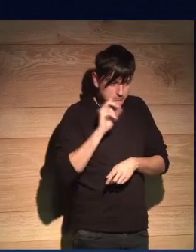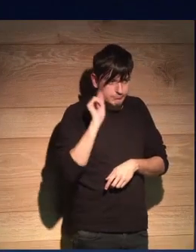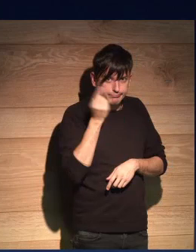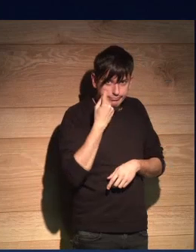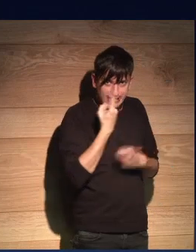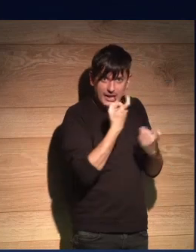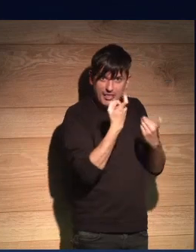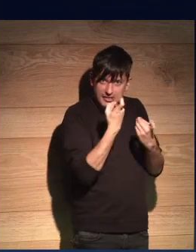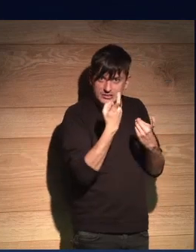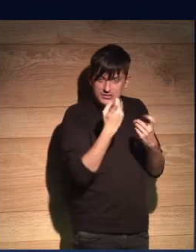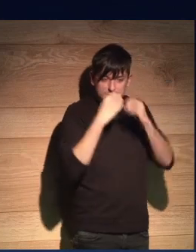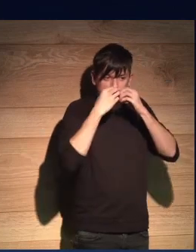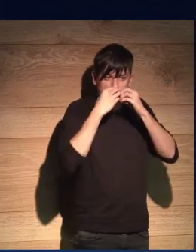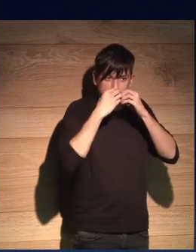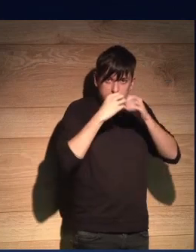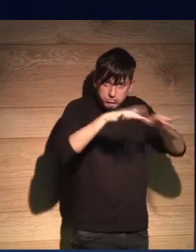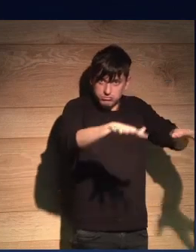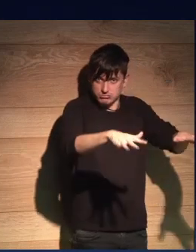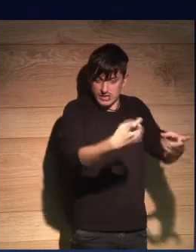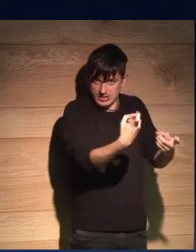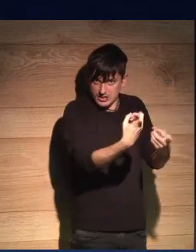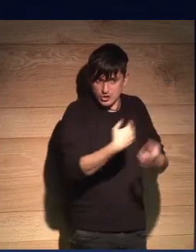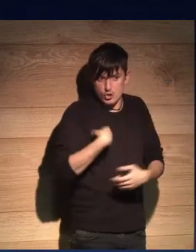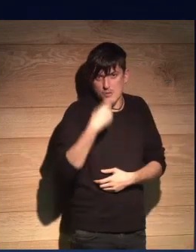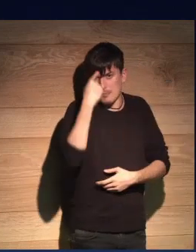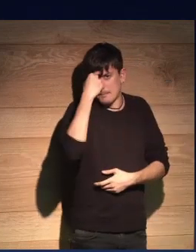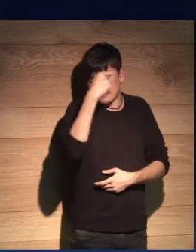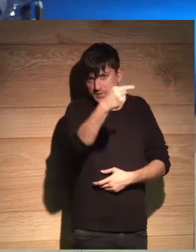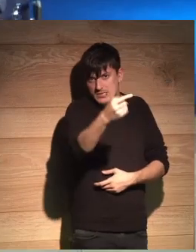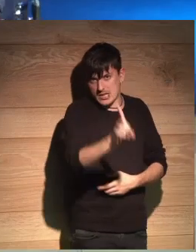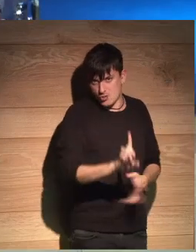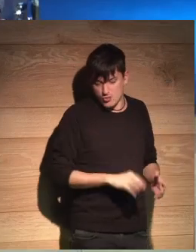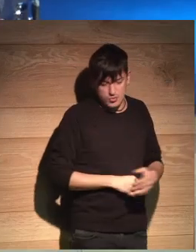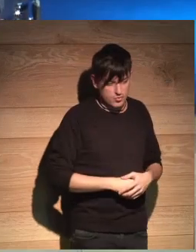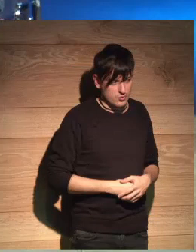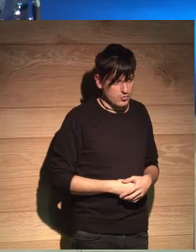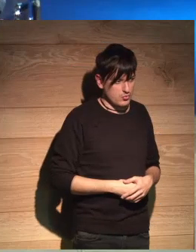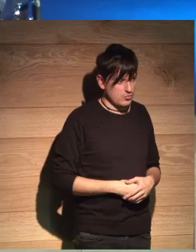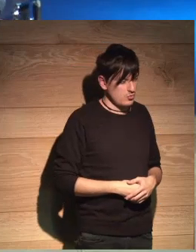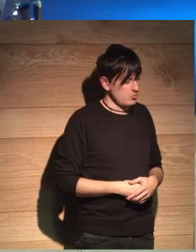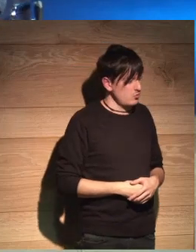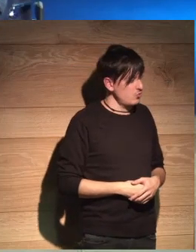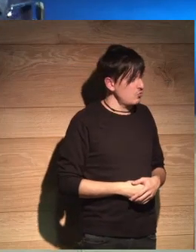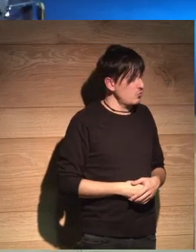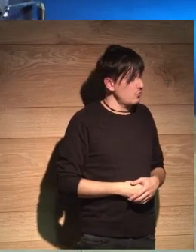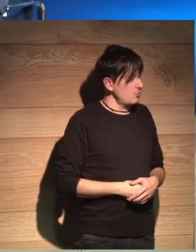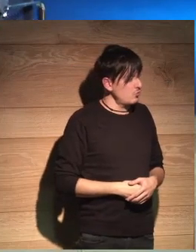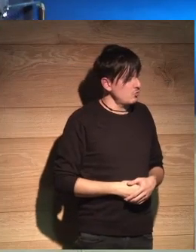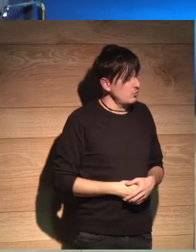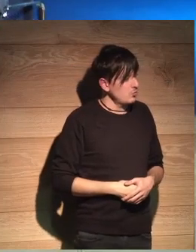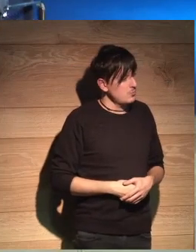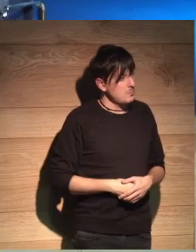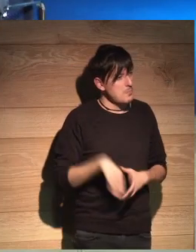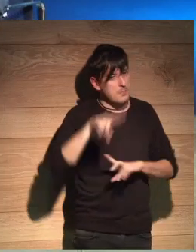de la divulgación. No soy tan pesimista como otra gente, yo al menos no lo soy así. La pregunta por allí.